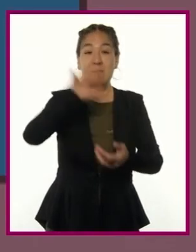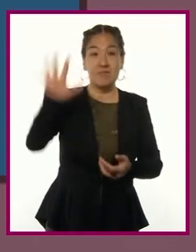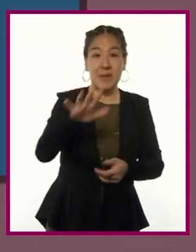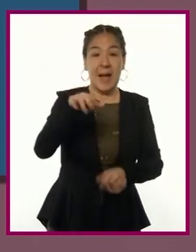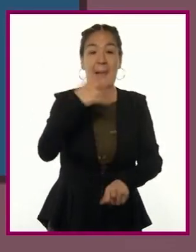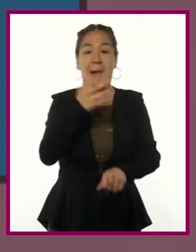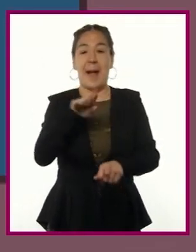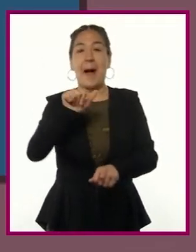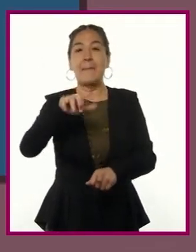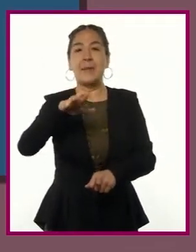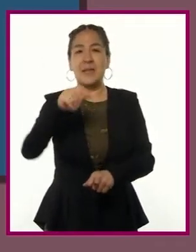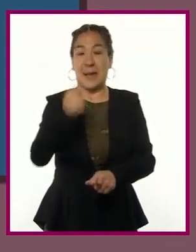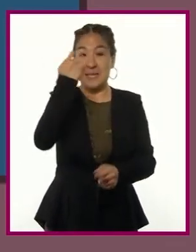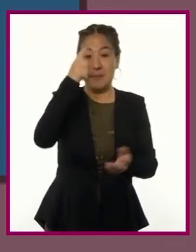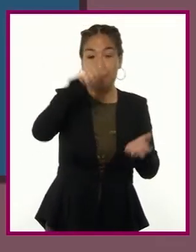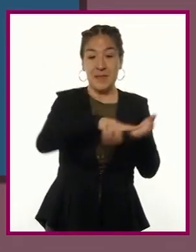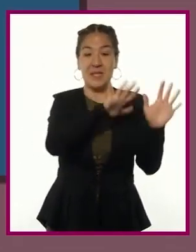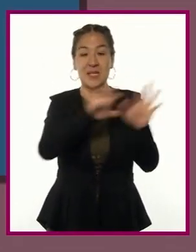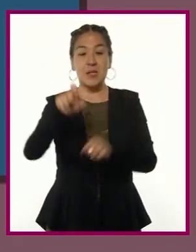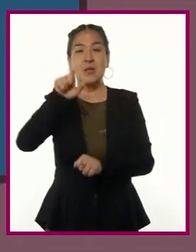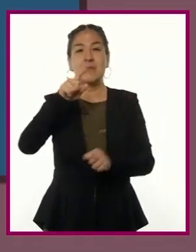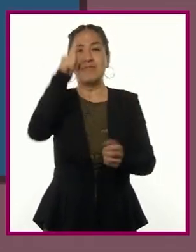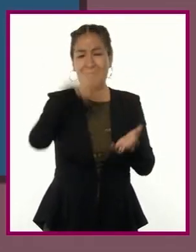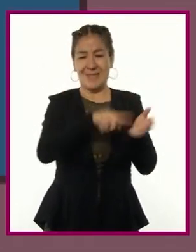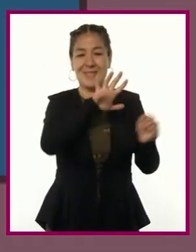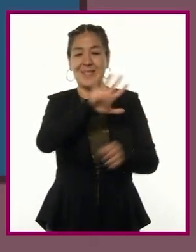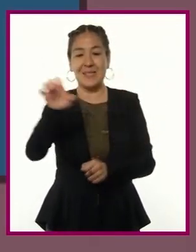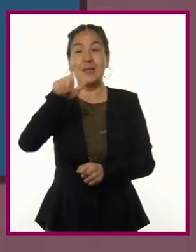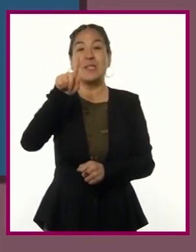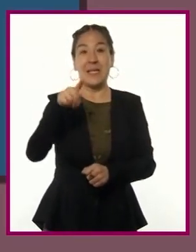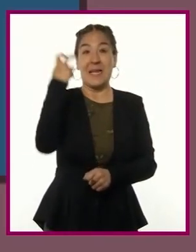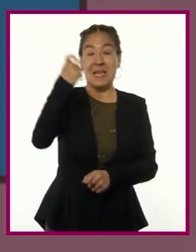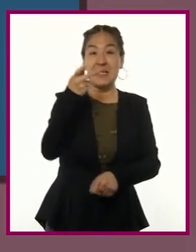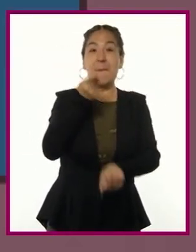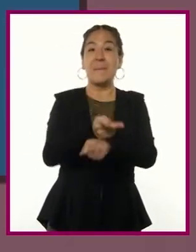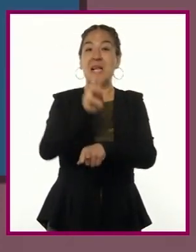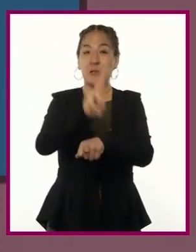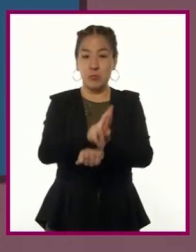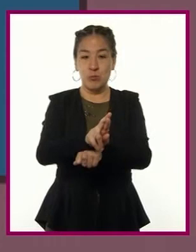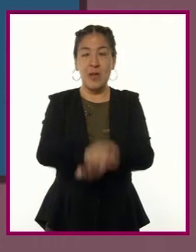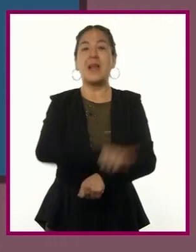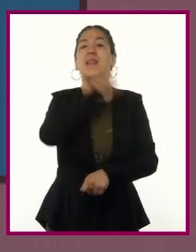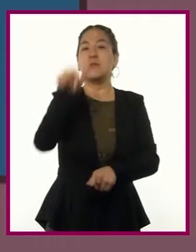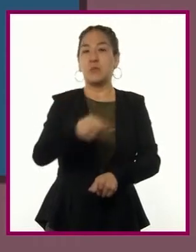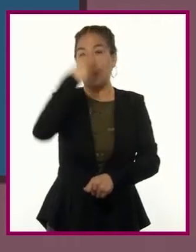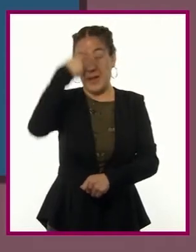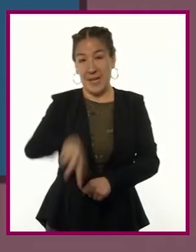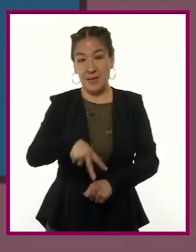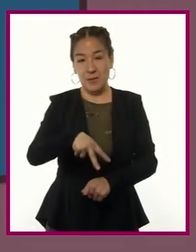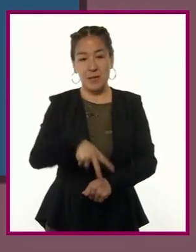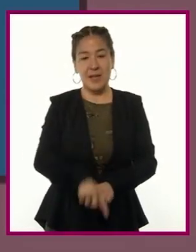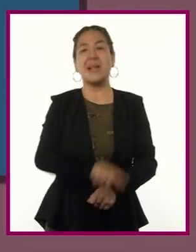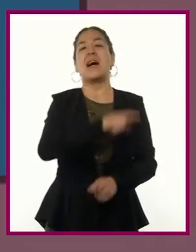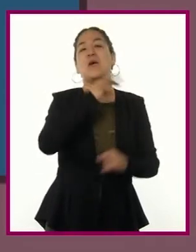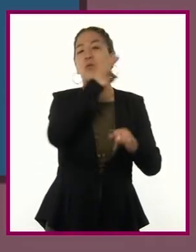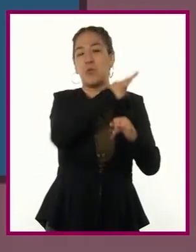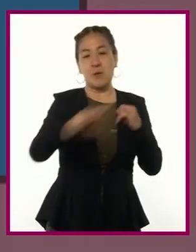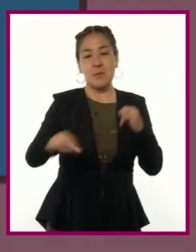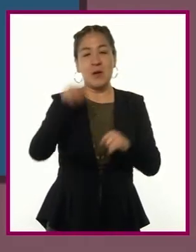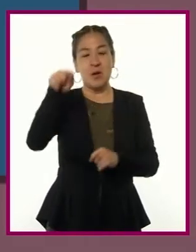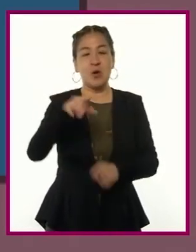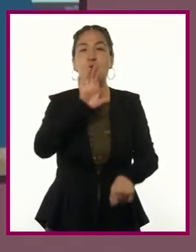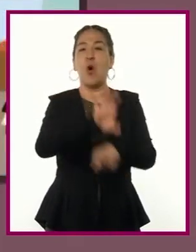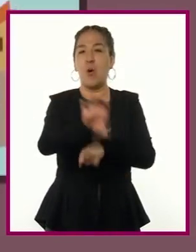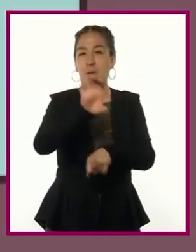en 1570. Primero en Lima, Perú, poco tiempo después en México y más tarde en Cartagena de Indias